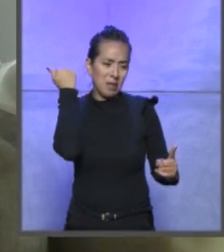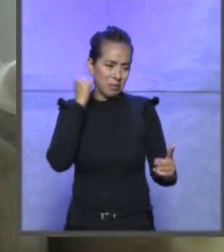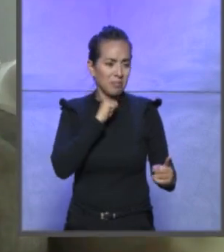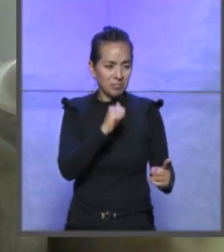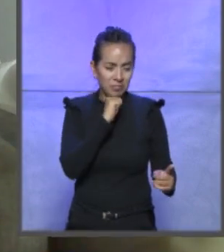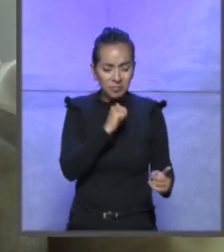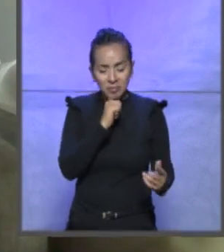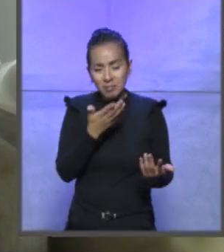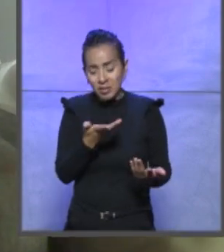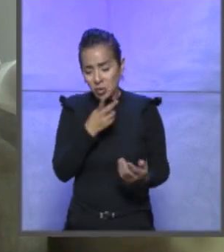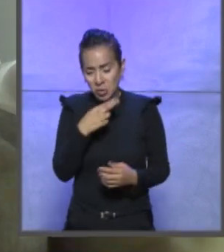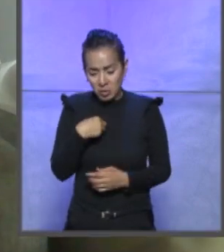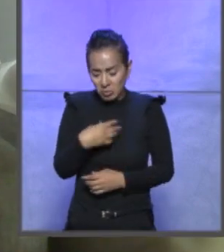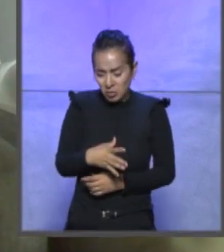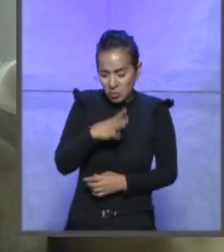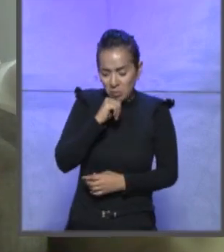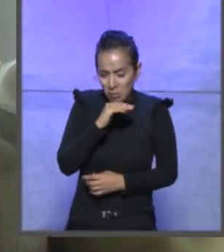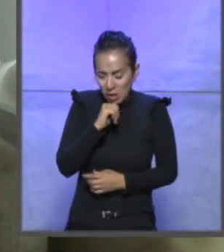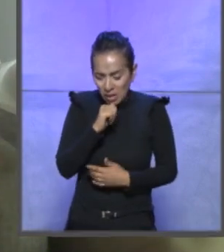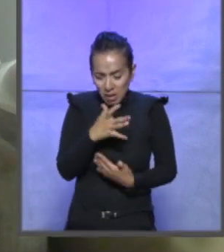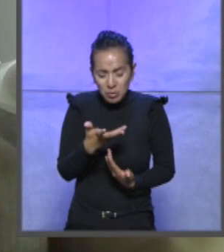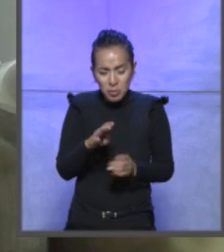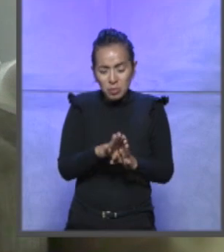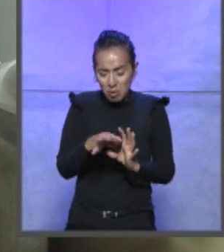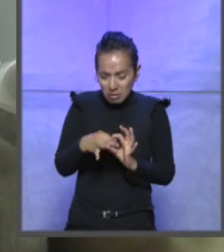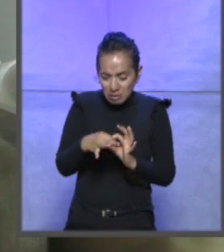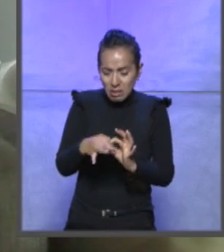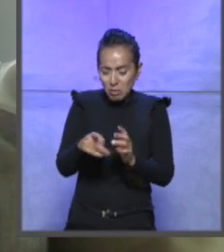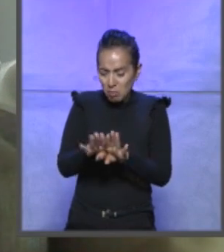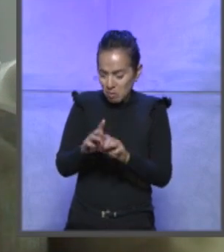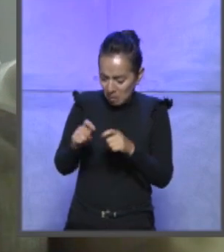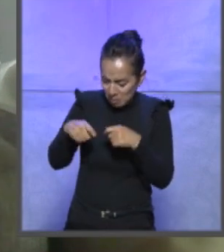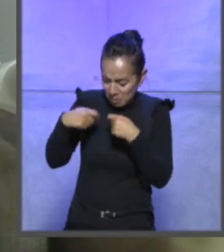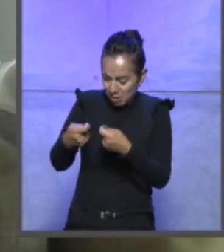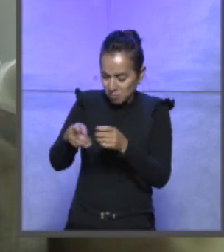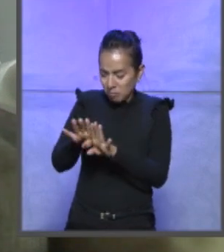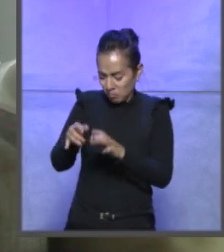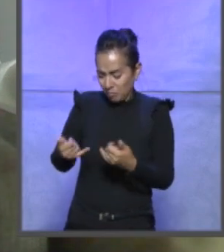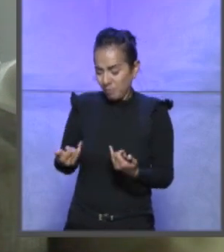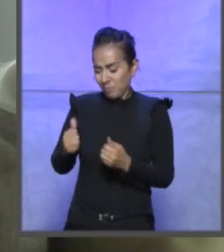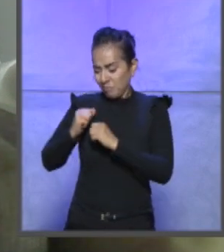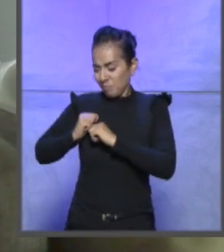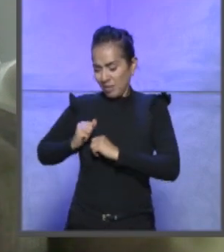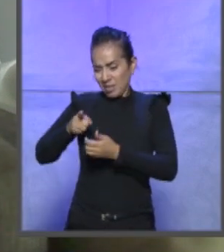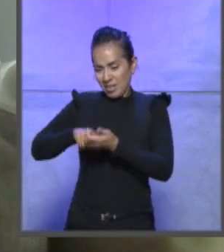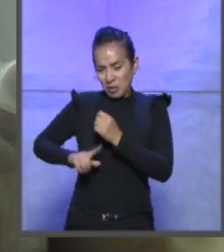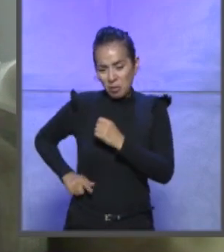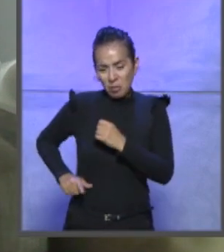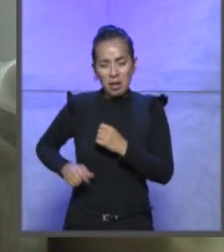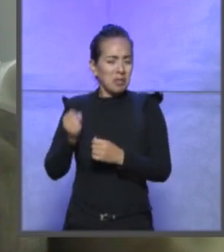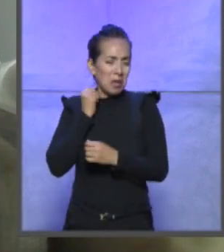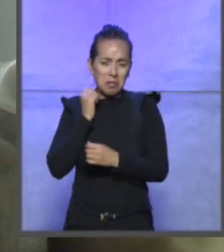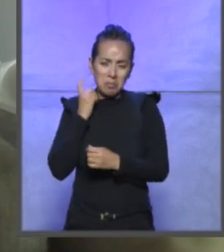muchas veces creen que nosotros no somos capaces de llevar o de conllevar un cargo público por nuestra corta edad.